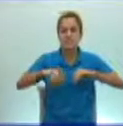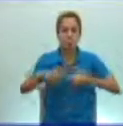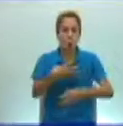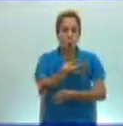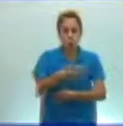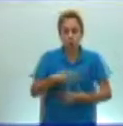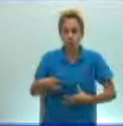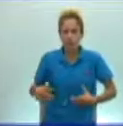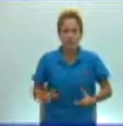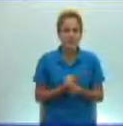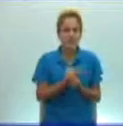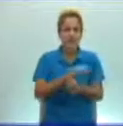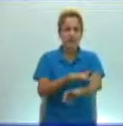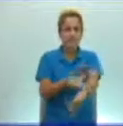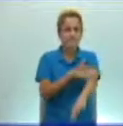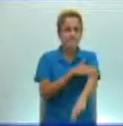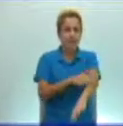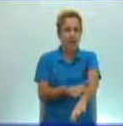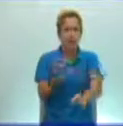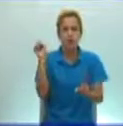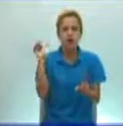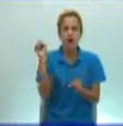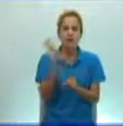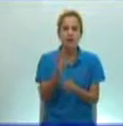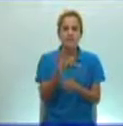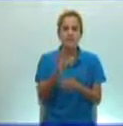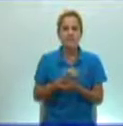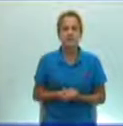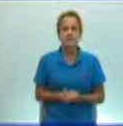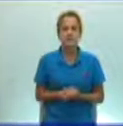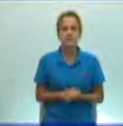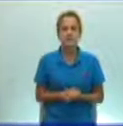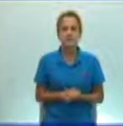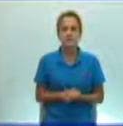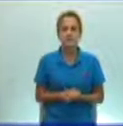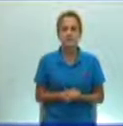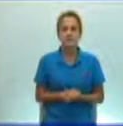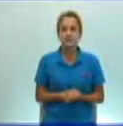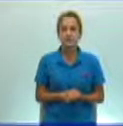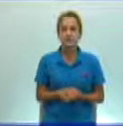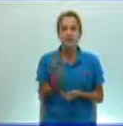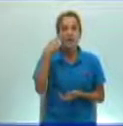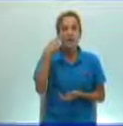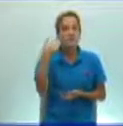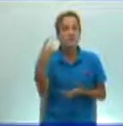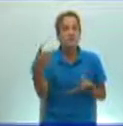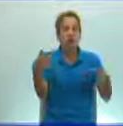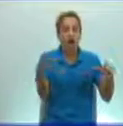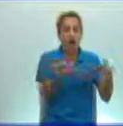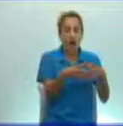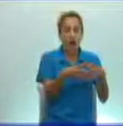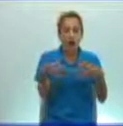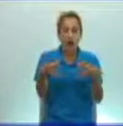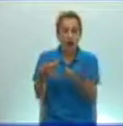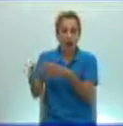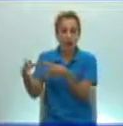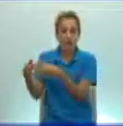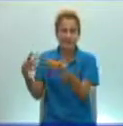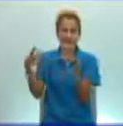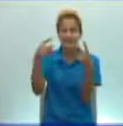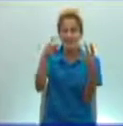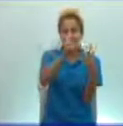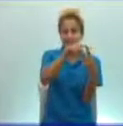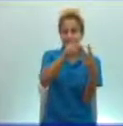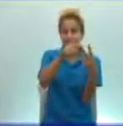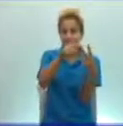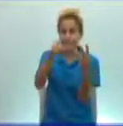sembró, cosquillas, brazo, empezar. Fíjense que se agrupan en columnas con las siguientes